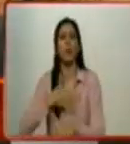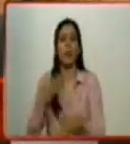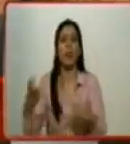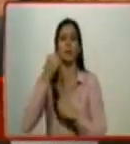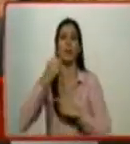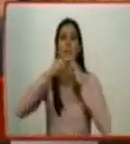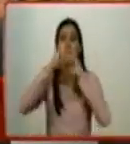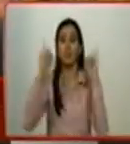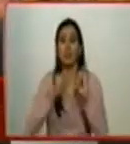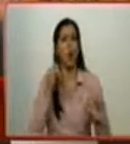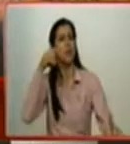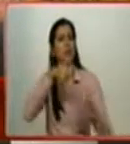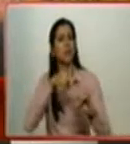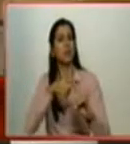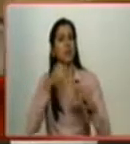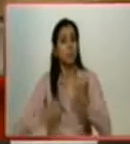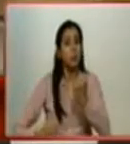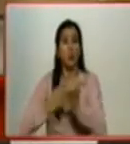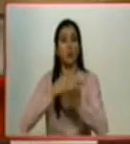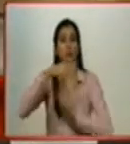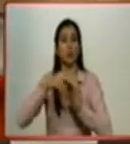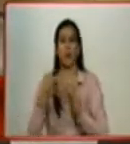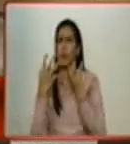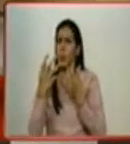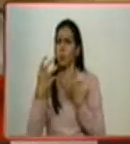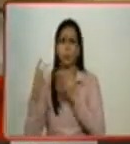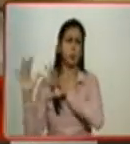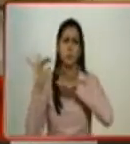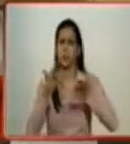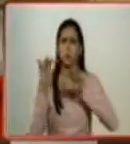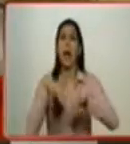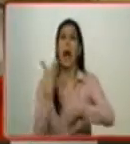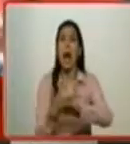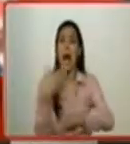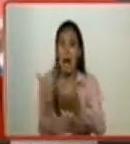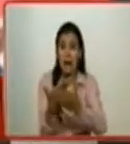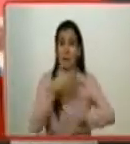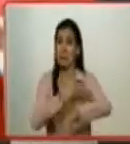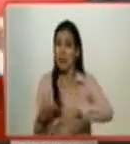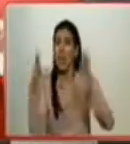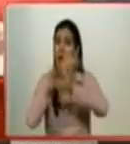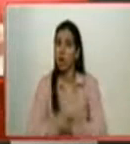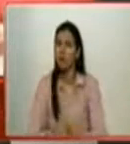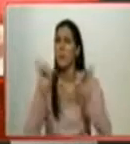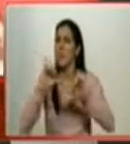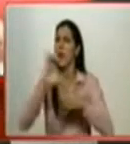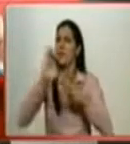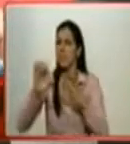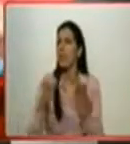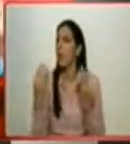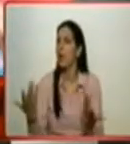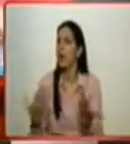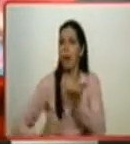que era fortalecer la revolución. Salimos a un pueblo que se desbordó votando a la gente hasta tarde en la noche y la estrategia sigue siendo la misma. La estrategia es seguir fortaleciendo el